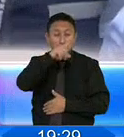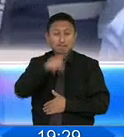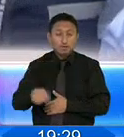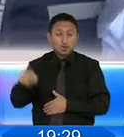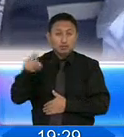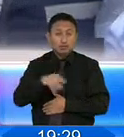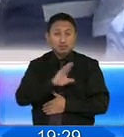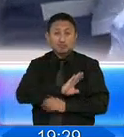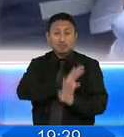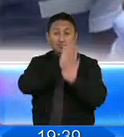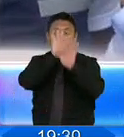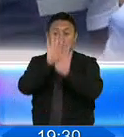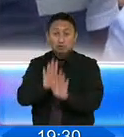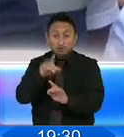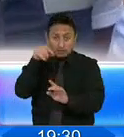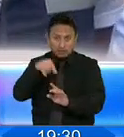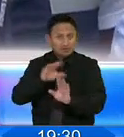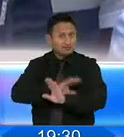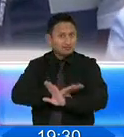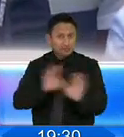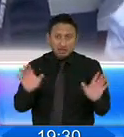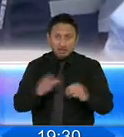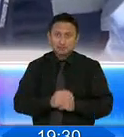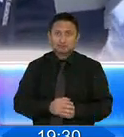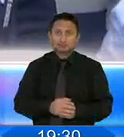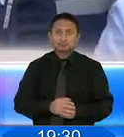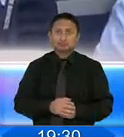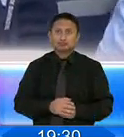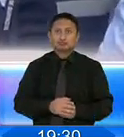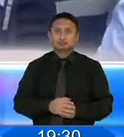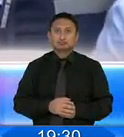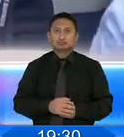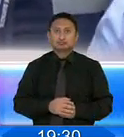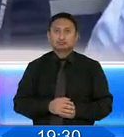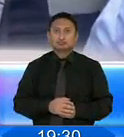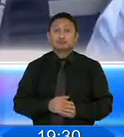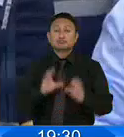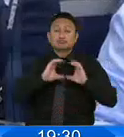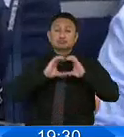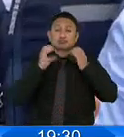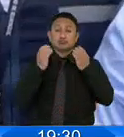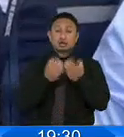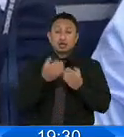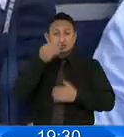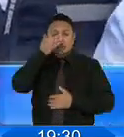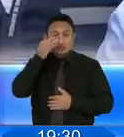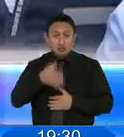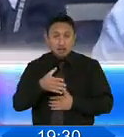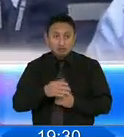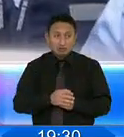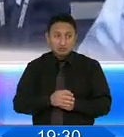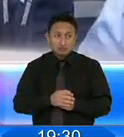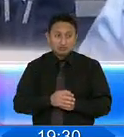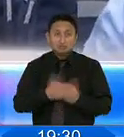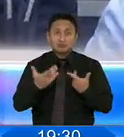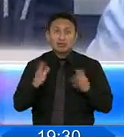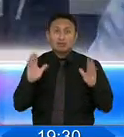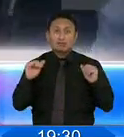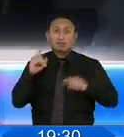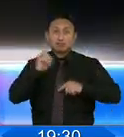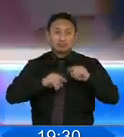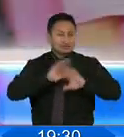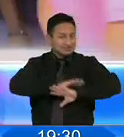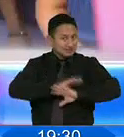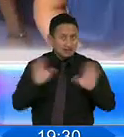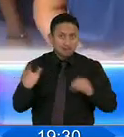concurran estudiantes a cualquier tipo de actividad, sea clases, sea exámenes, despedida, lo que sea.